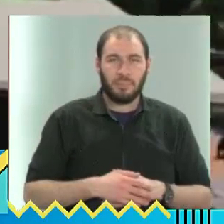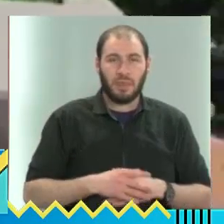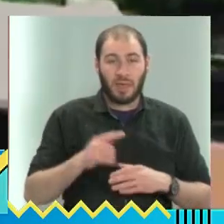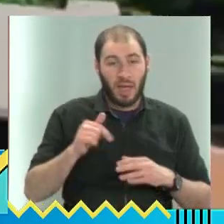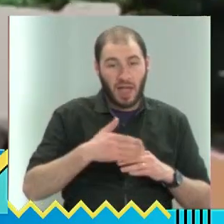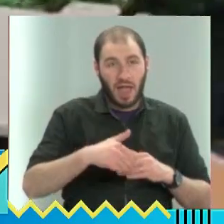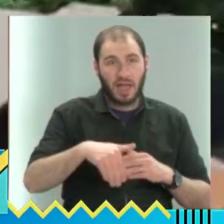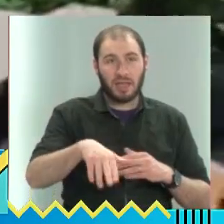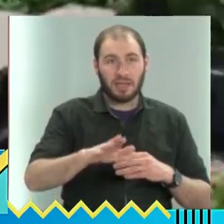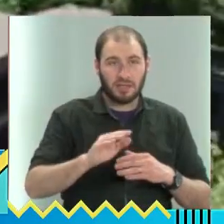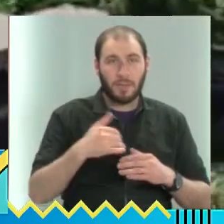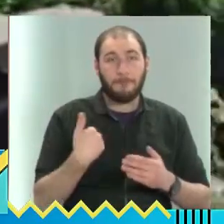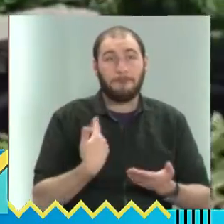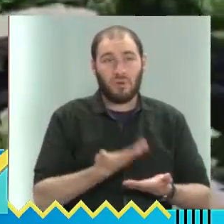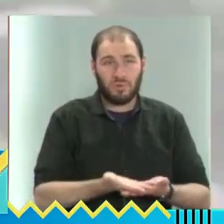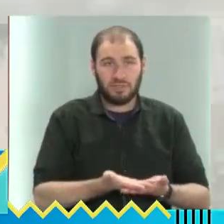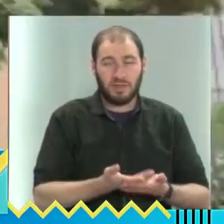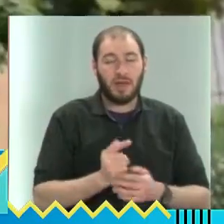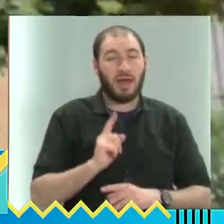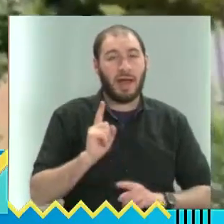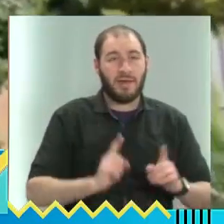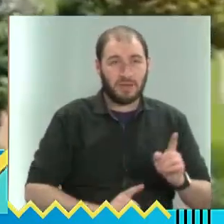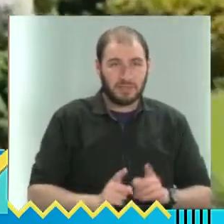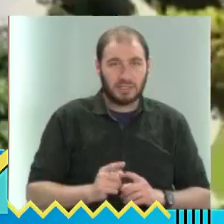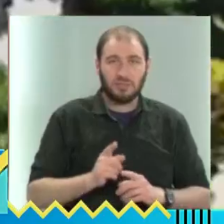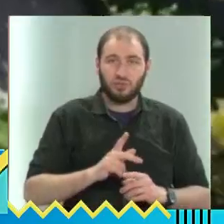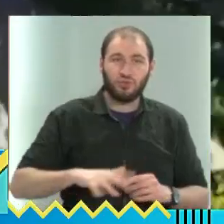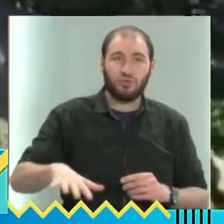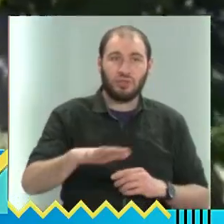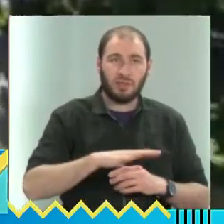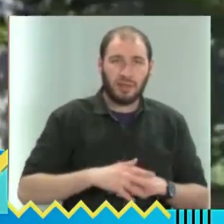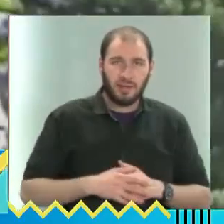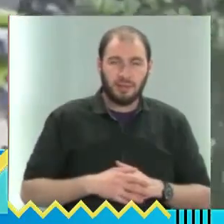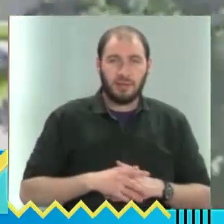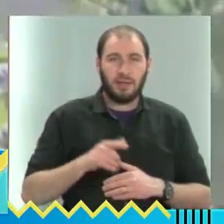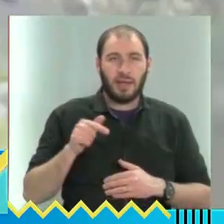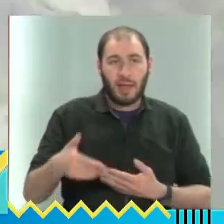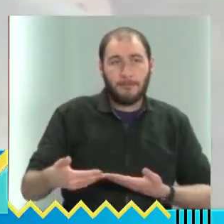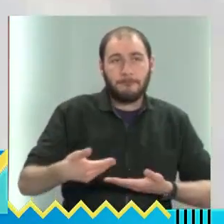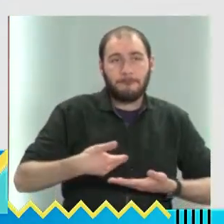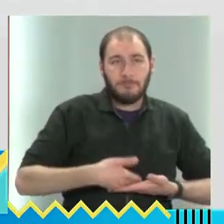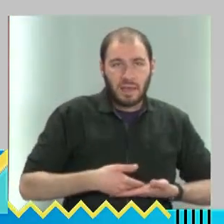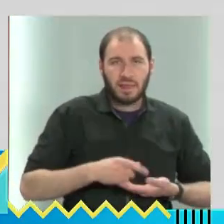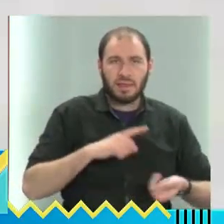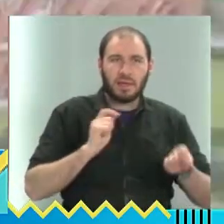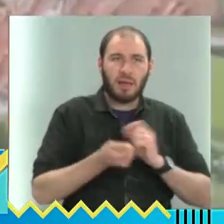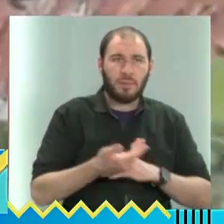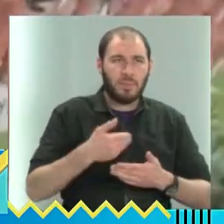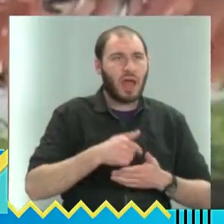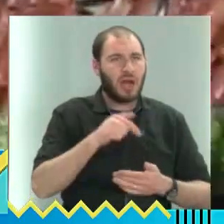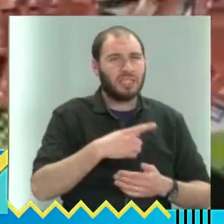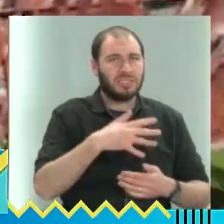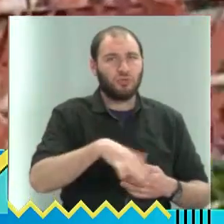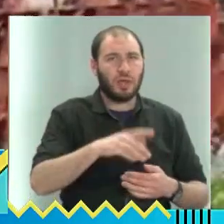de ahí, bueno, vamos haciendo propuestas. Y a veces la misma sociedad va pidiendo esos cambios, ¿no? ¿Hoy la ciudad